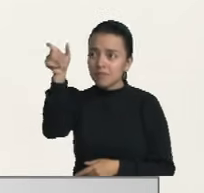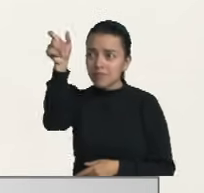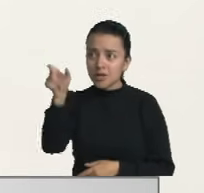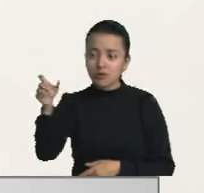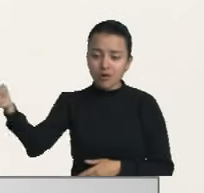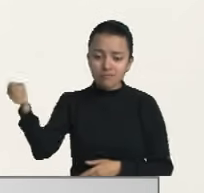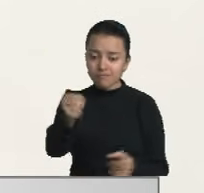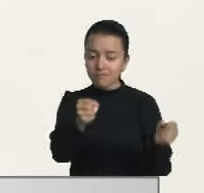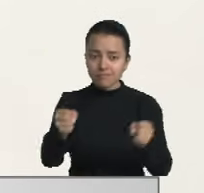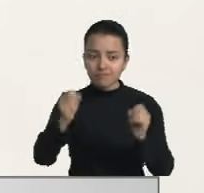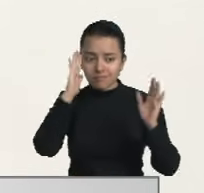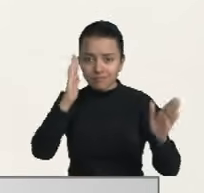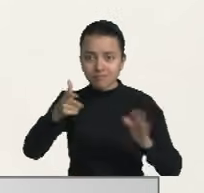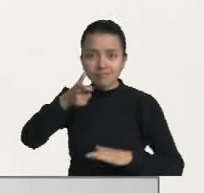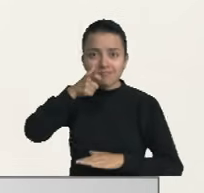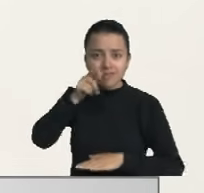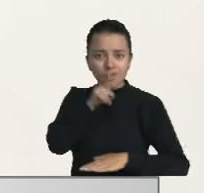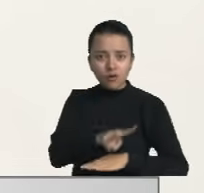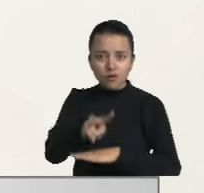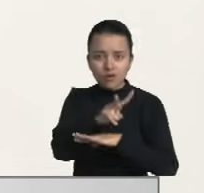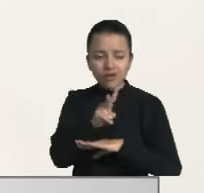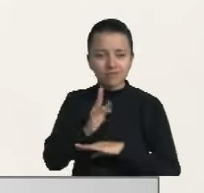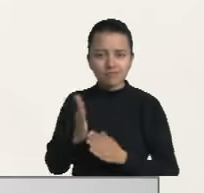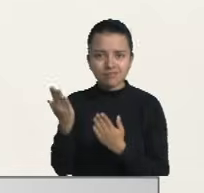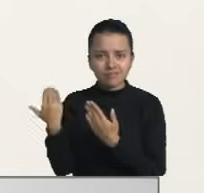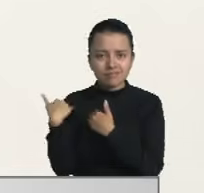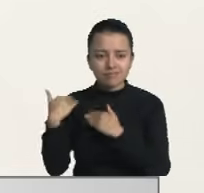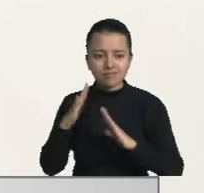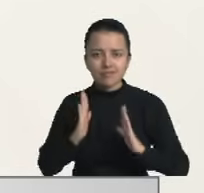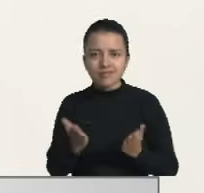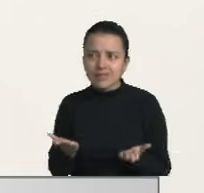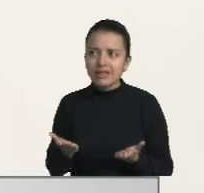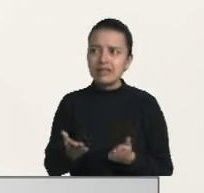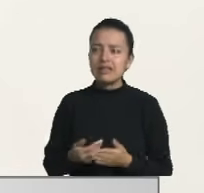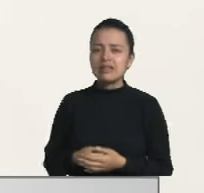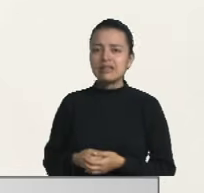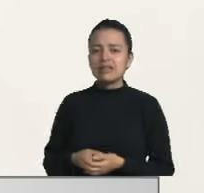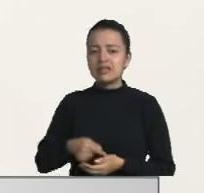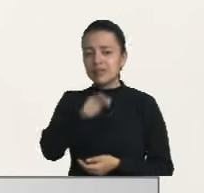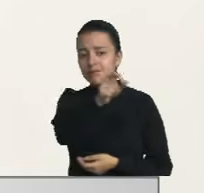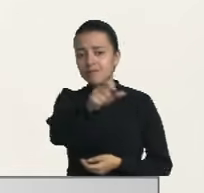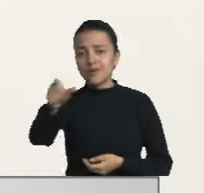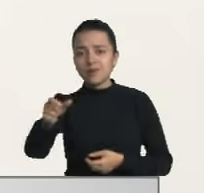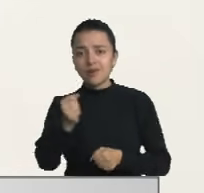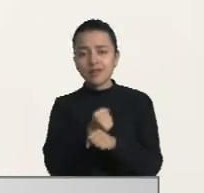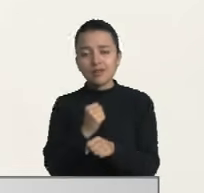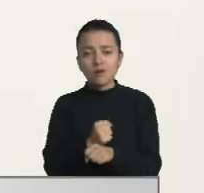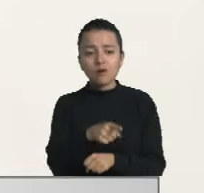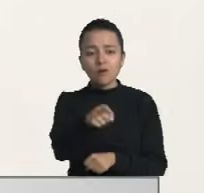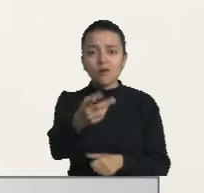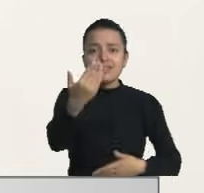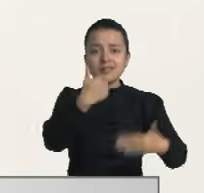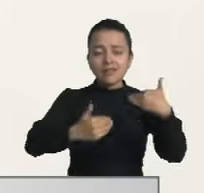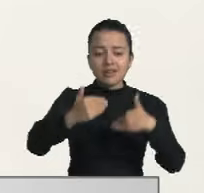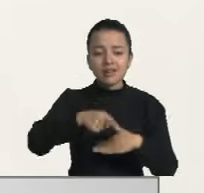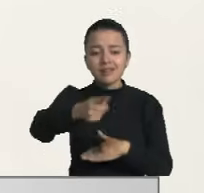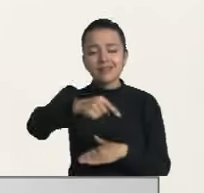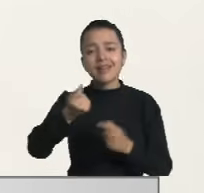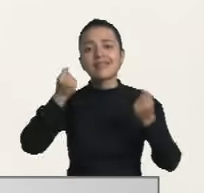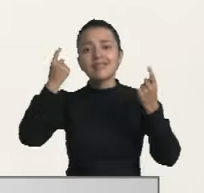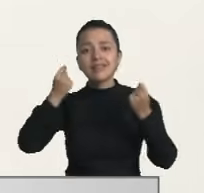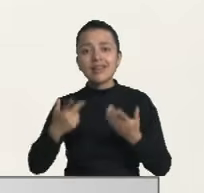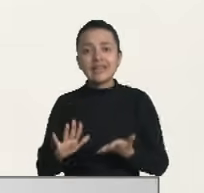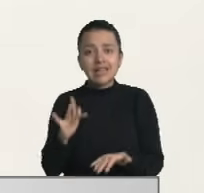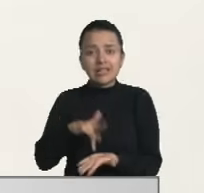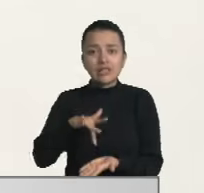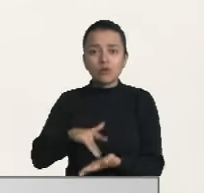contralores, cuáles son las dificultades que tienen y que sobre todo la comunidad y los trabajadores entiendan que las dificultades financieras no